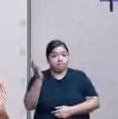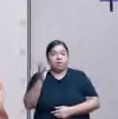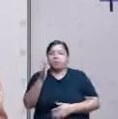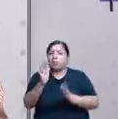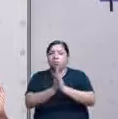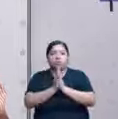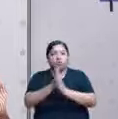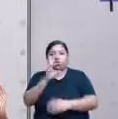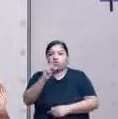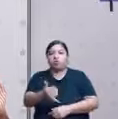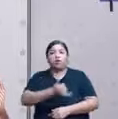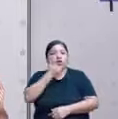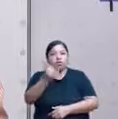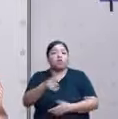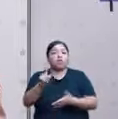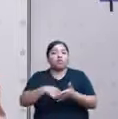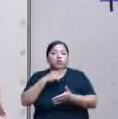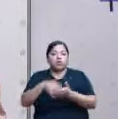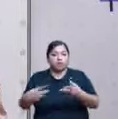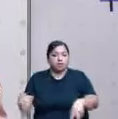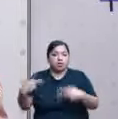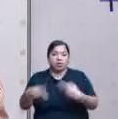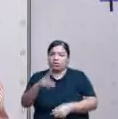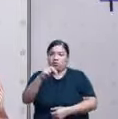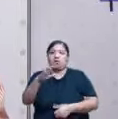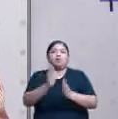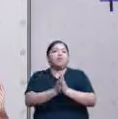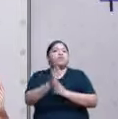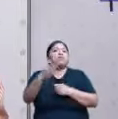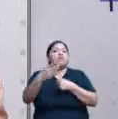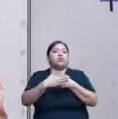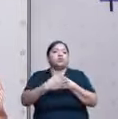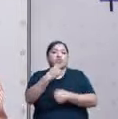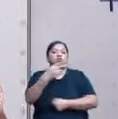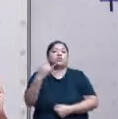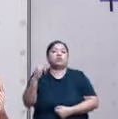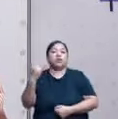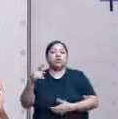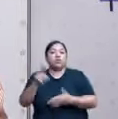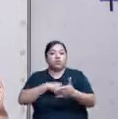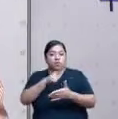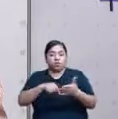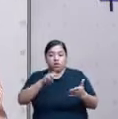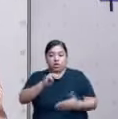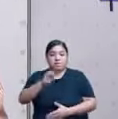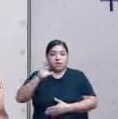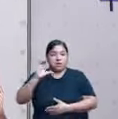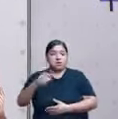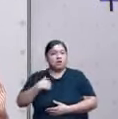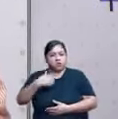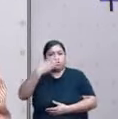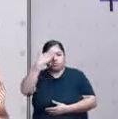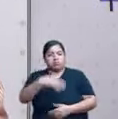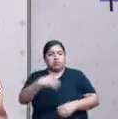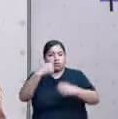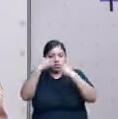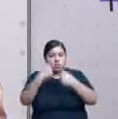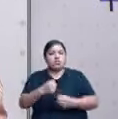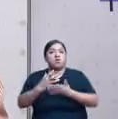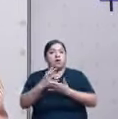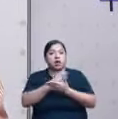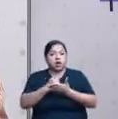vez. No vendan su voto. Este 2 de junio, votando por Mario Beto, votando por Movimiento Ciudadano, seguro estoy que no solo vamos